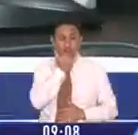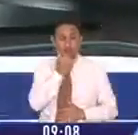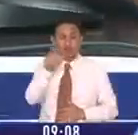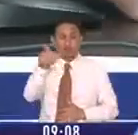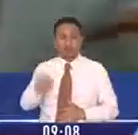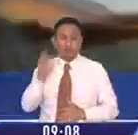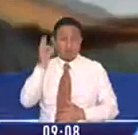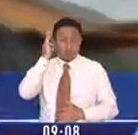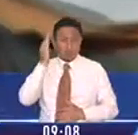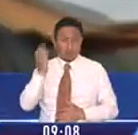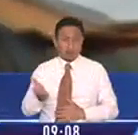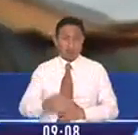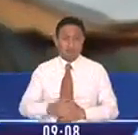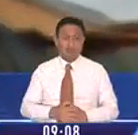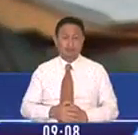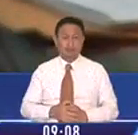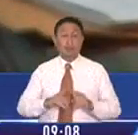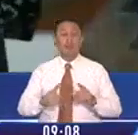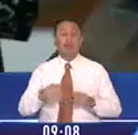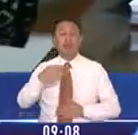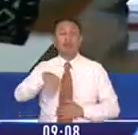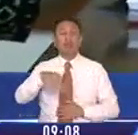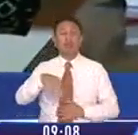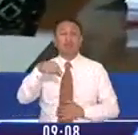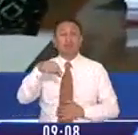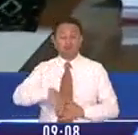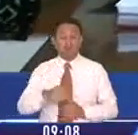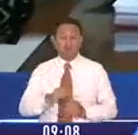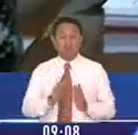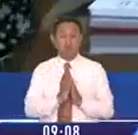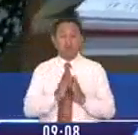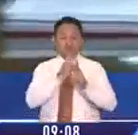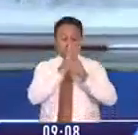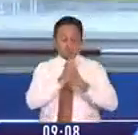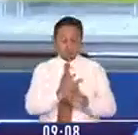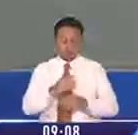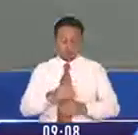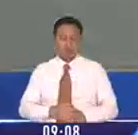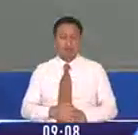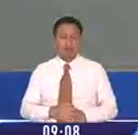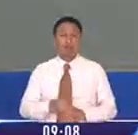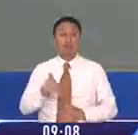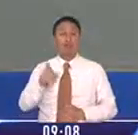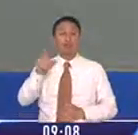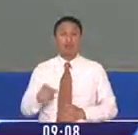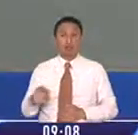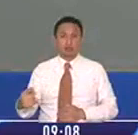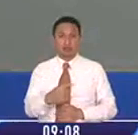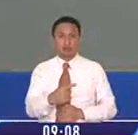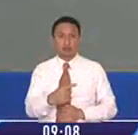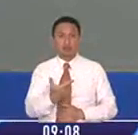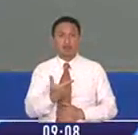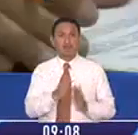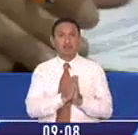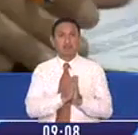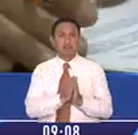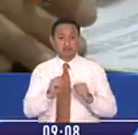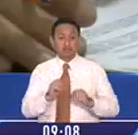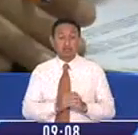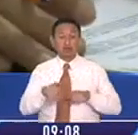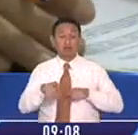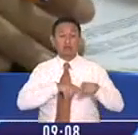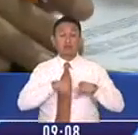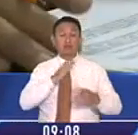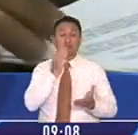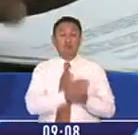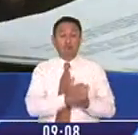solicitante. No obstante, este miércoles se presentó una acción de protección por parte de uno de los concursantes, quien solicita que se suspenda el